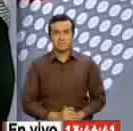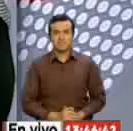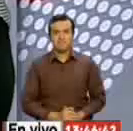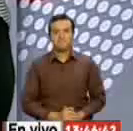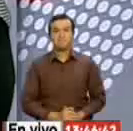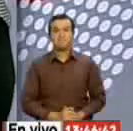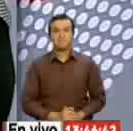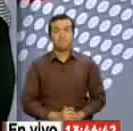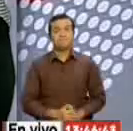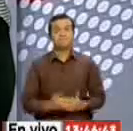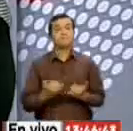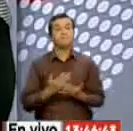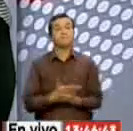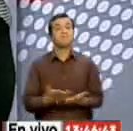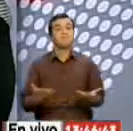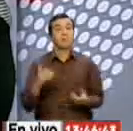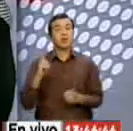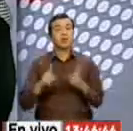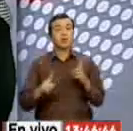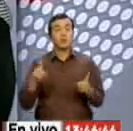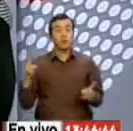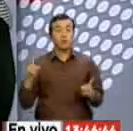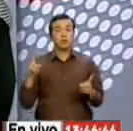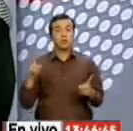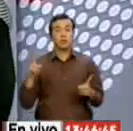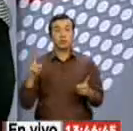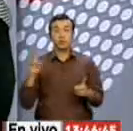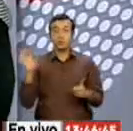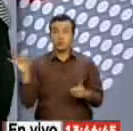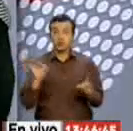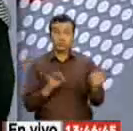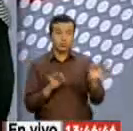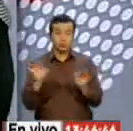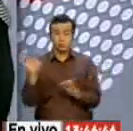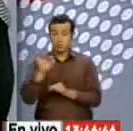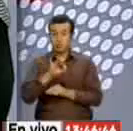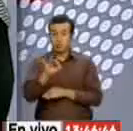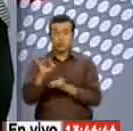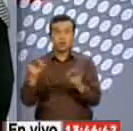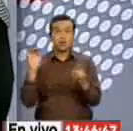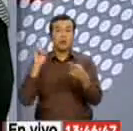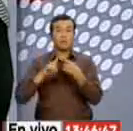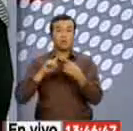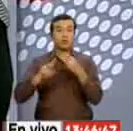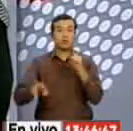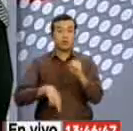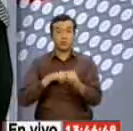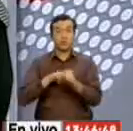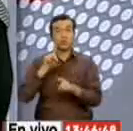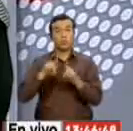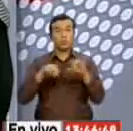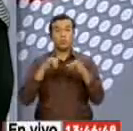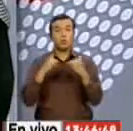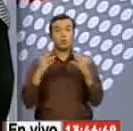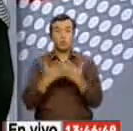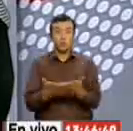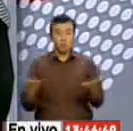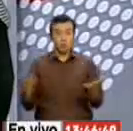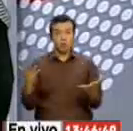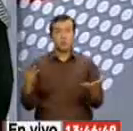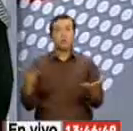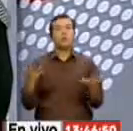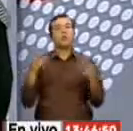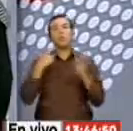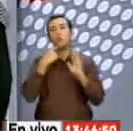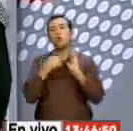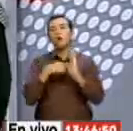Y a esta altura del año, algunas fichas se empiezan a mover en cuanto al campeonato nacional. Unos jugadores que llegan y otros que se van. Es el